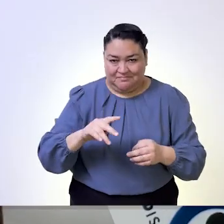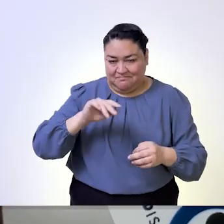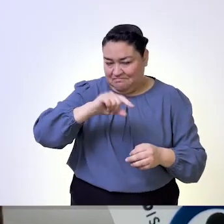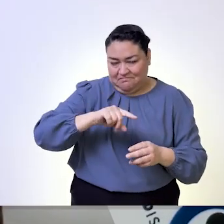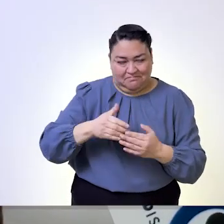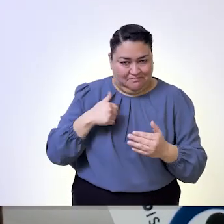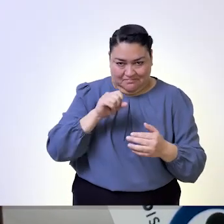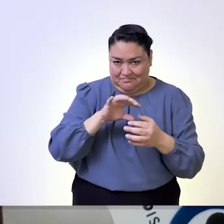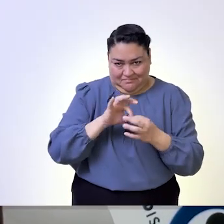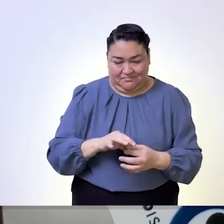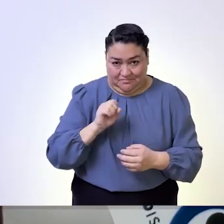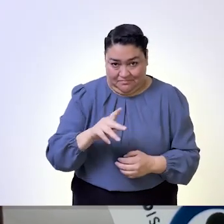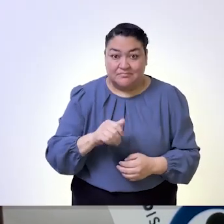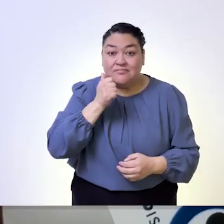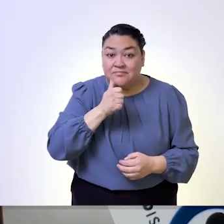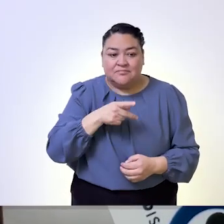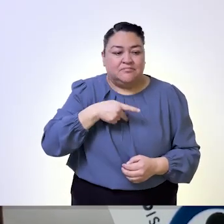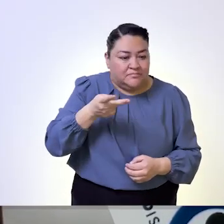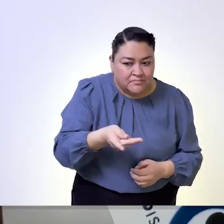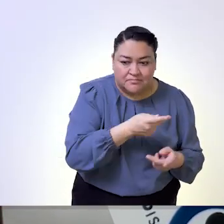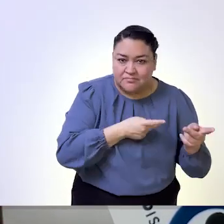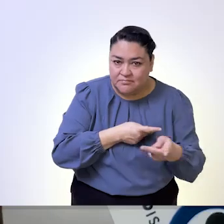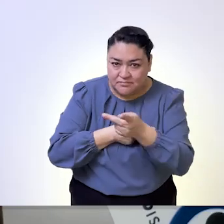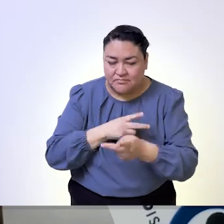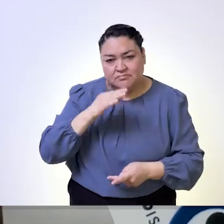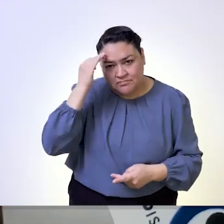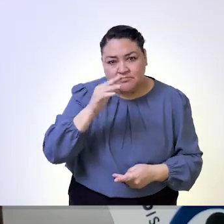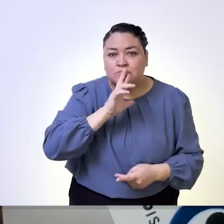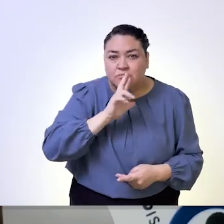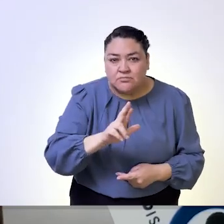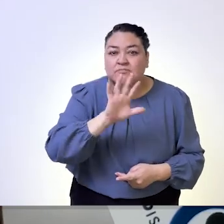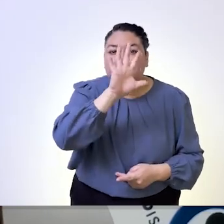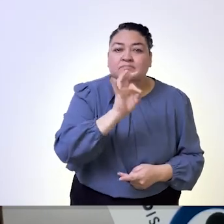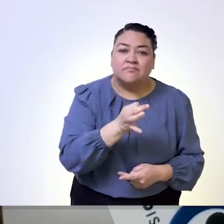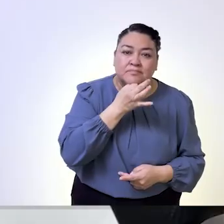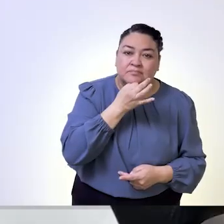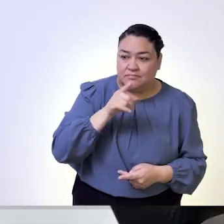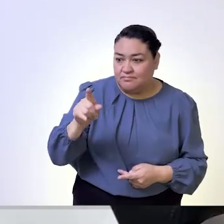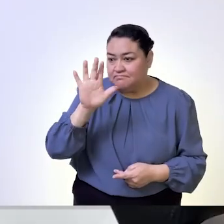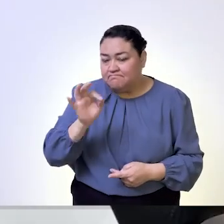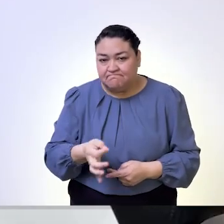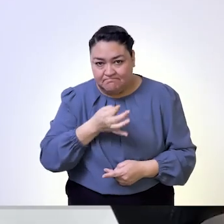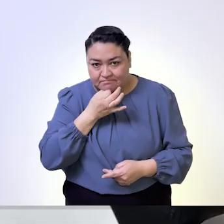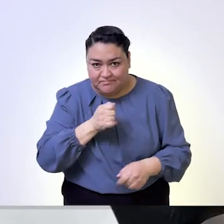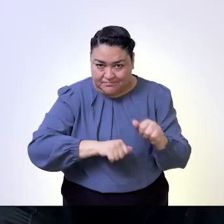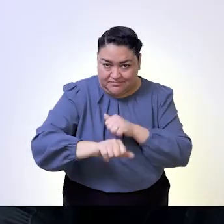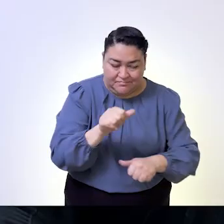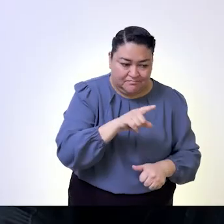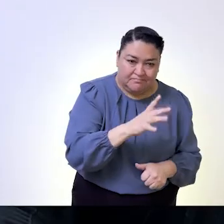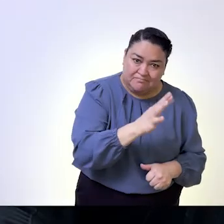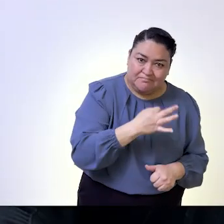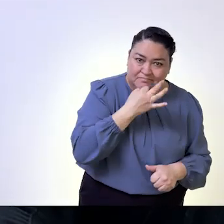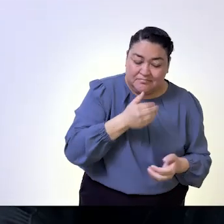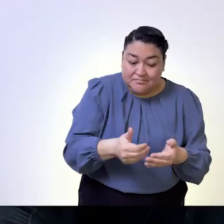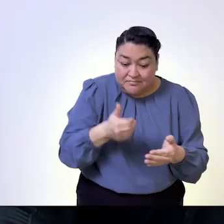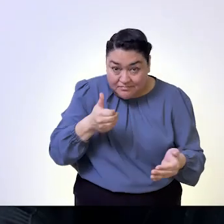de lo que ya han charlado previamente. Cada una de las preguntas tendrán un tiempo aproximadamente de 5 minutos para su respuesta